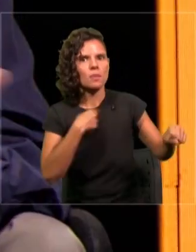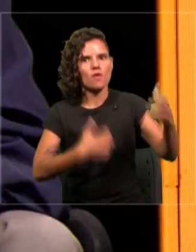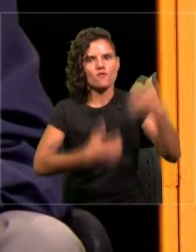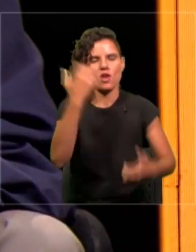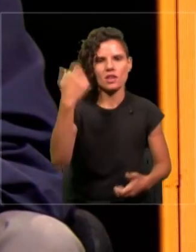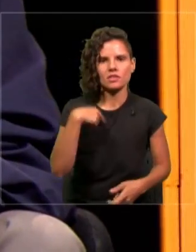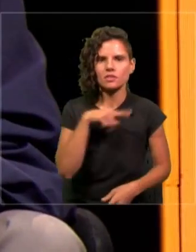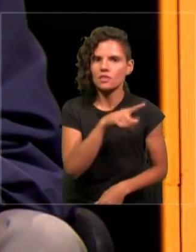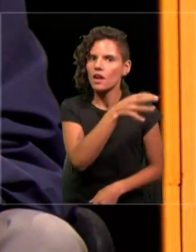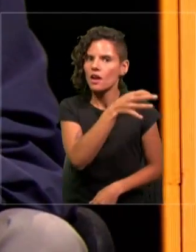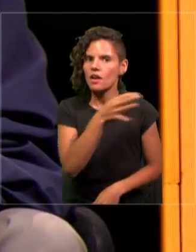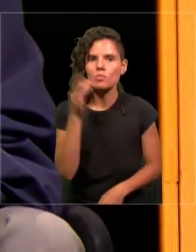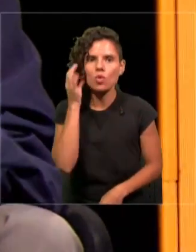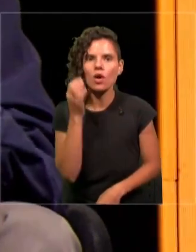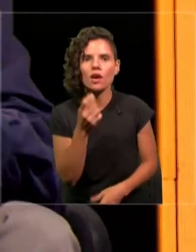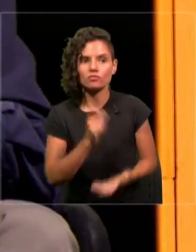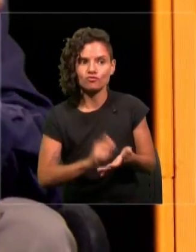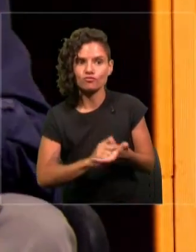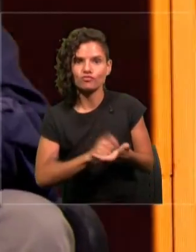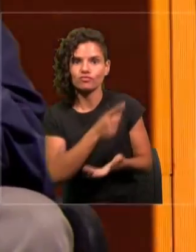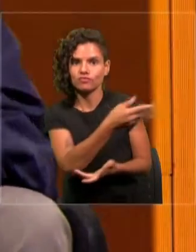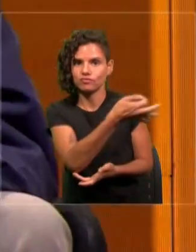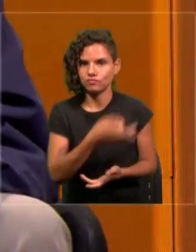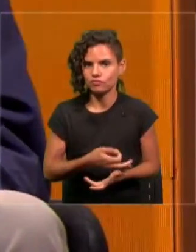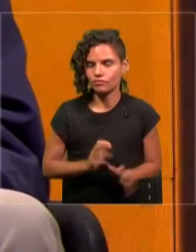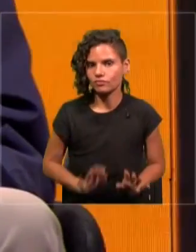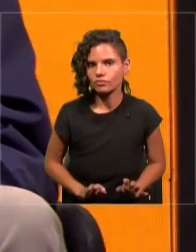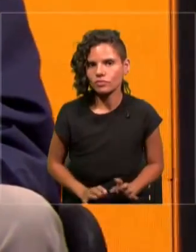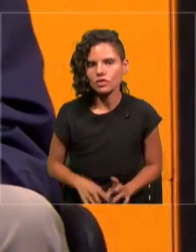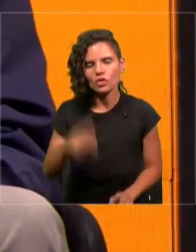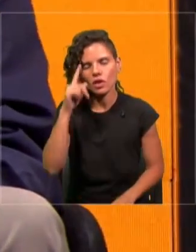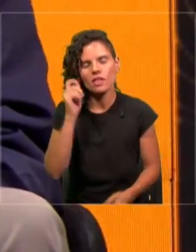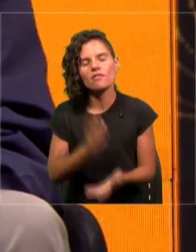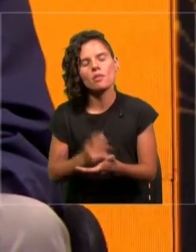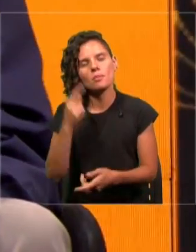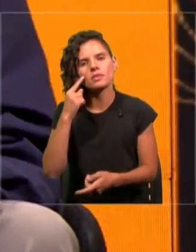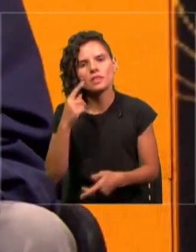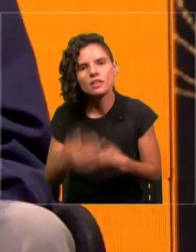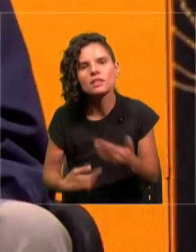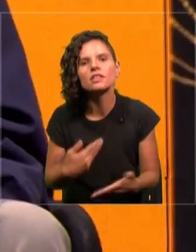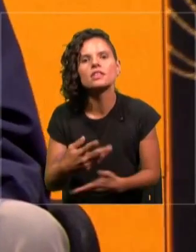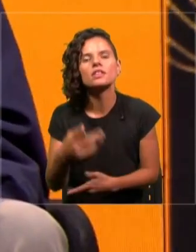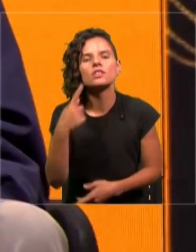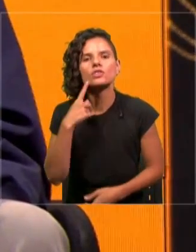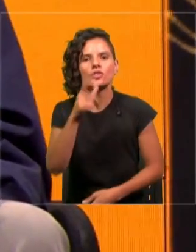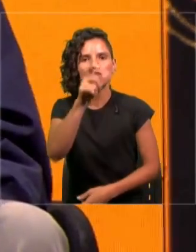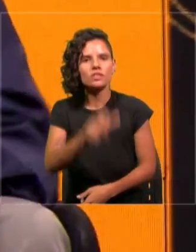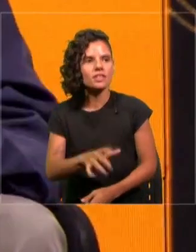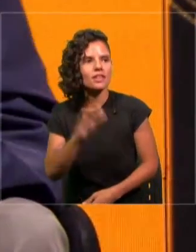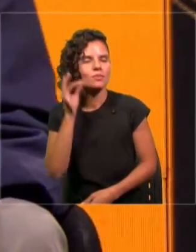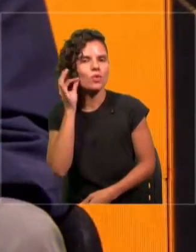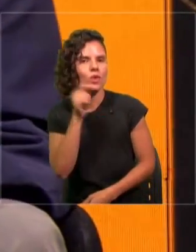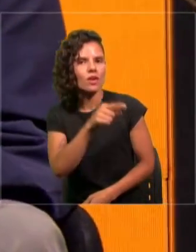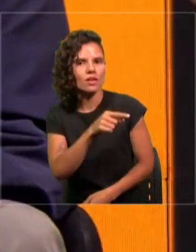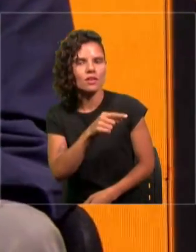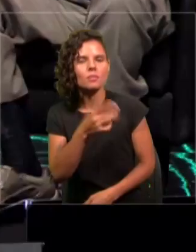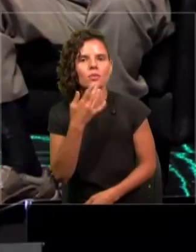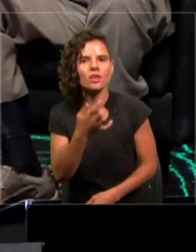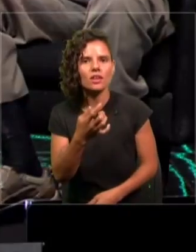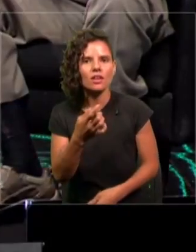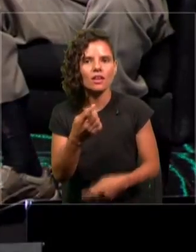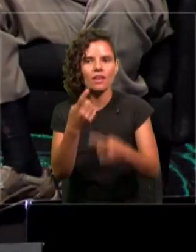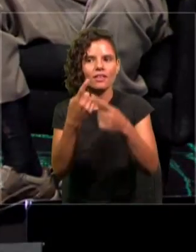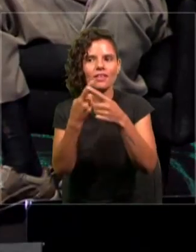ella. Yo creo que hay que pensar en esa línea que abrió Hannah Arendt, porque la